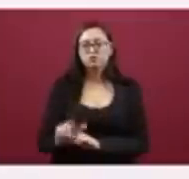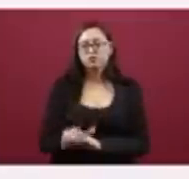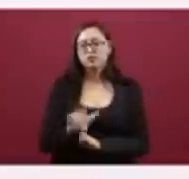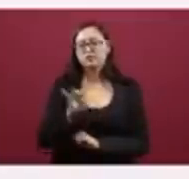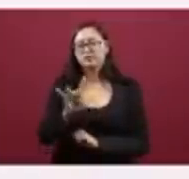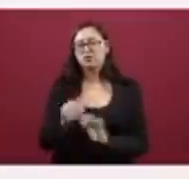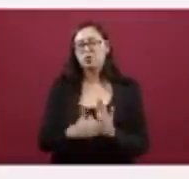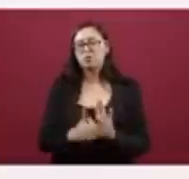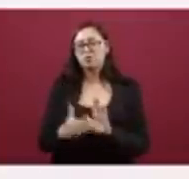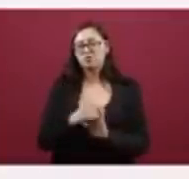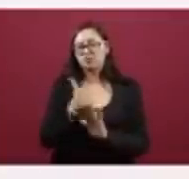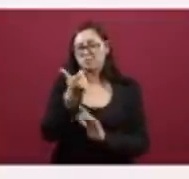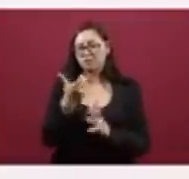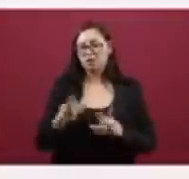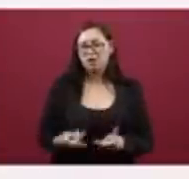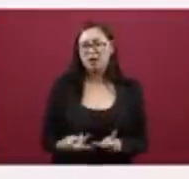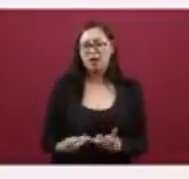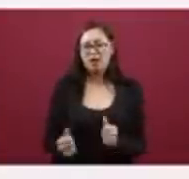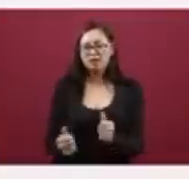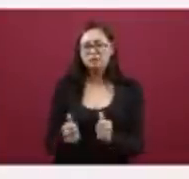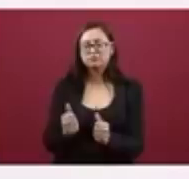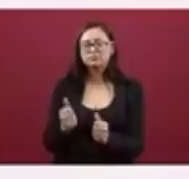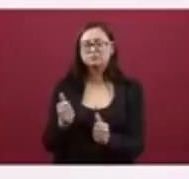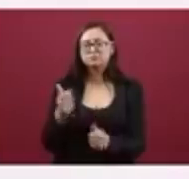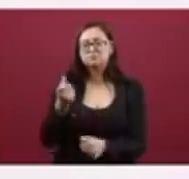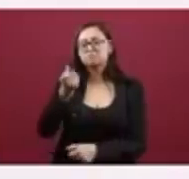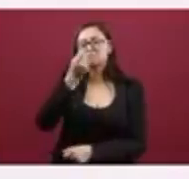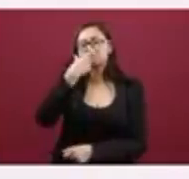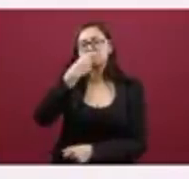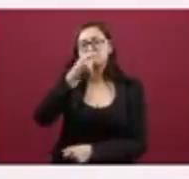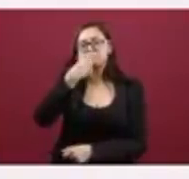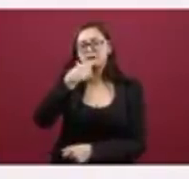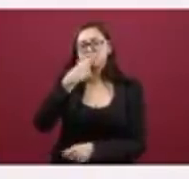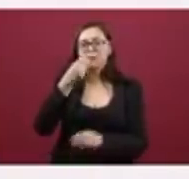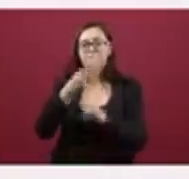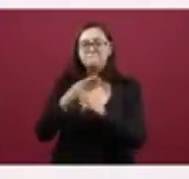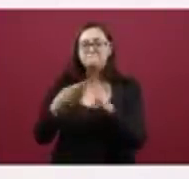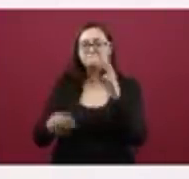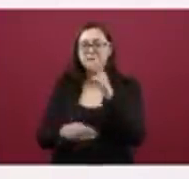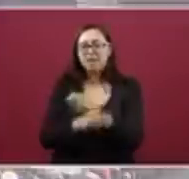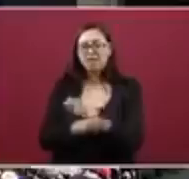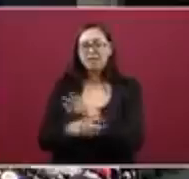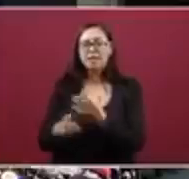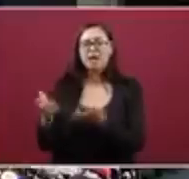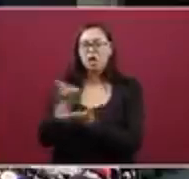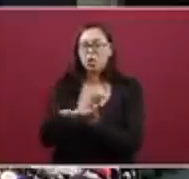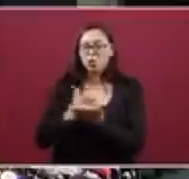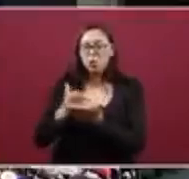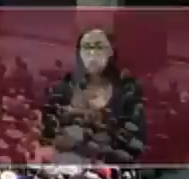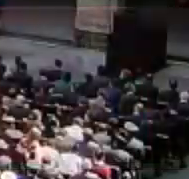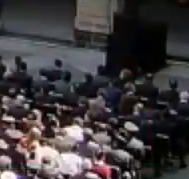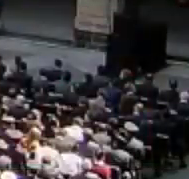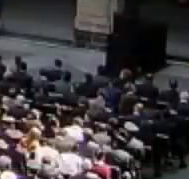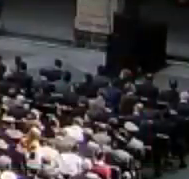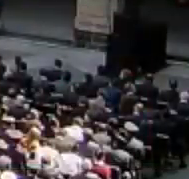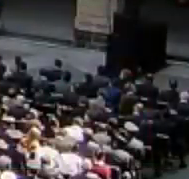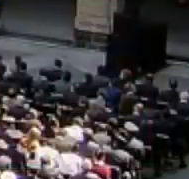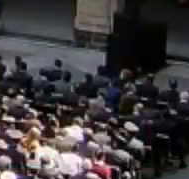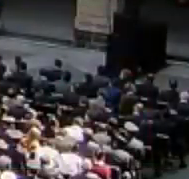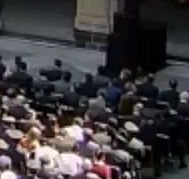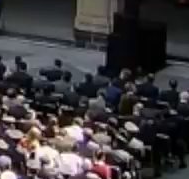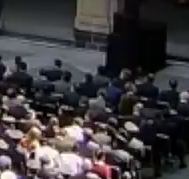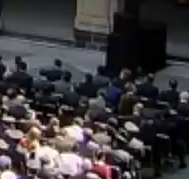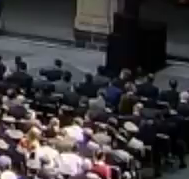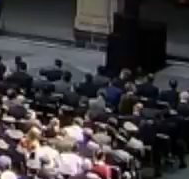millones de pesos en medicinas y materiales de curación casi 100 mil